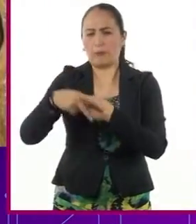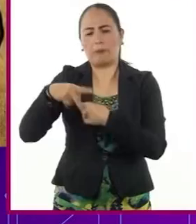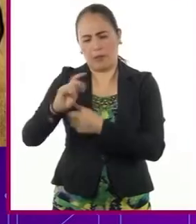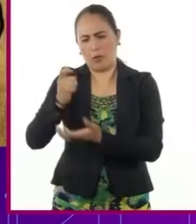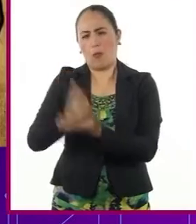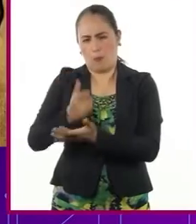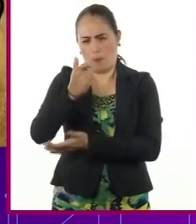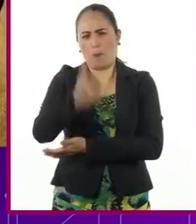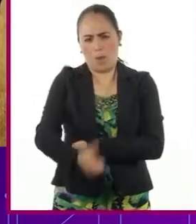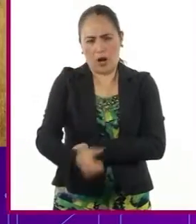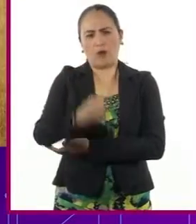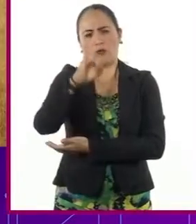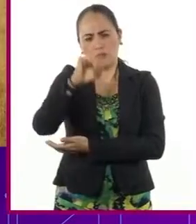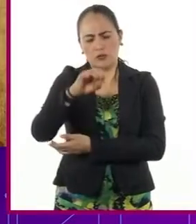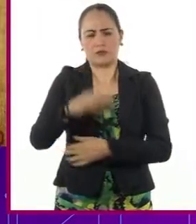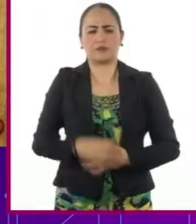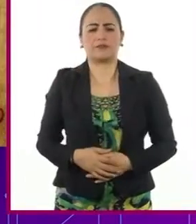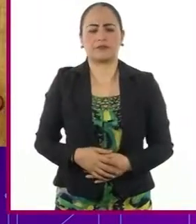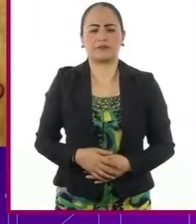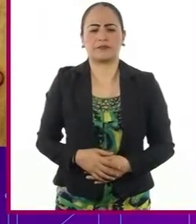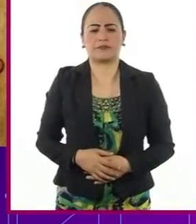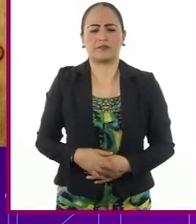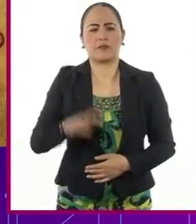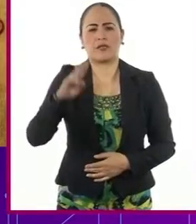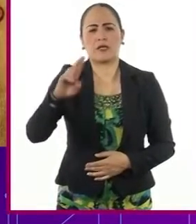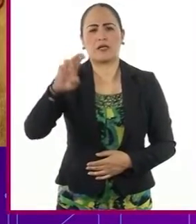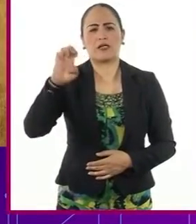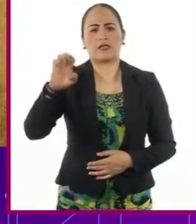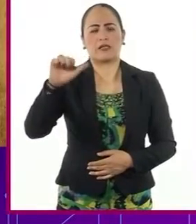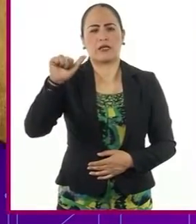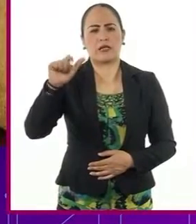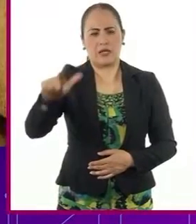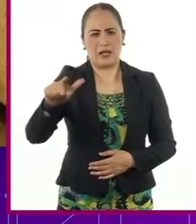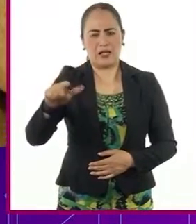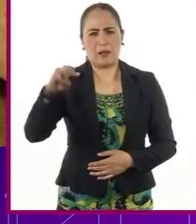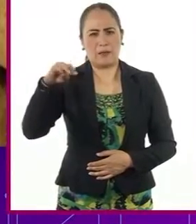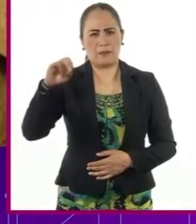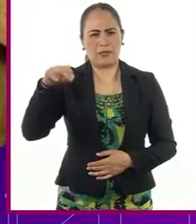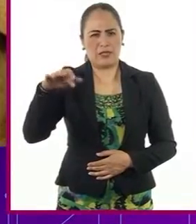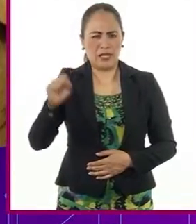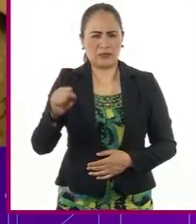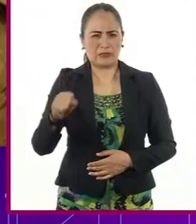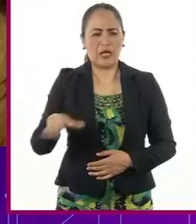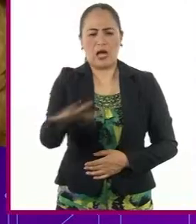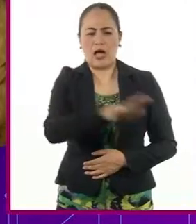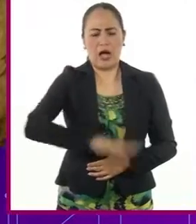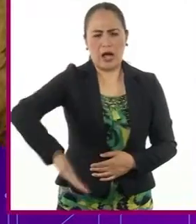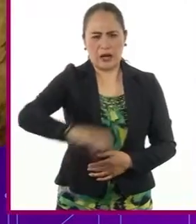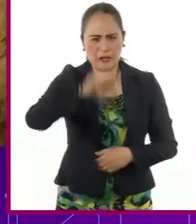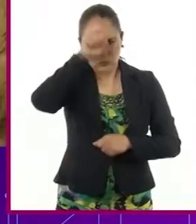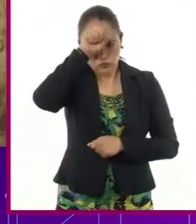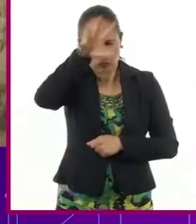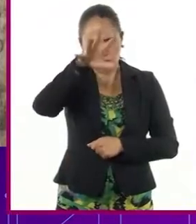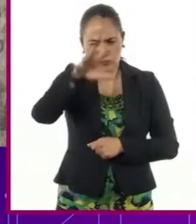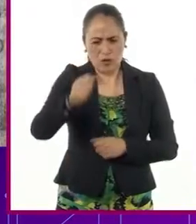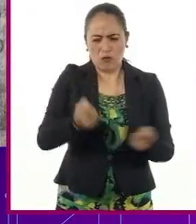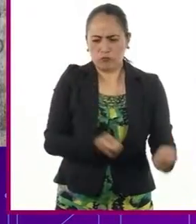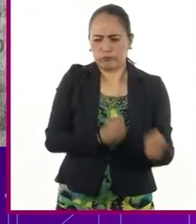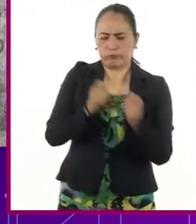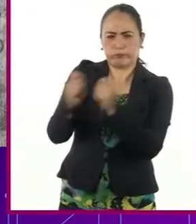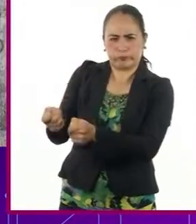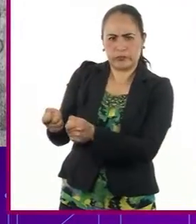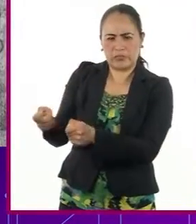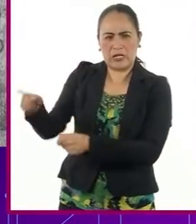Y con el Real de Minas, se entregaron zonas mineras a los españoles con la idea de incrementar la producción de metales.